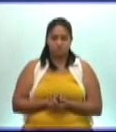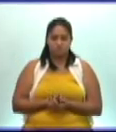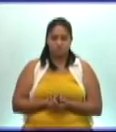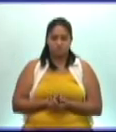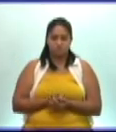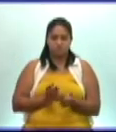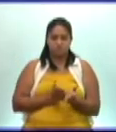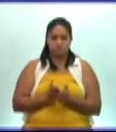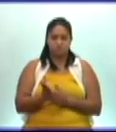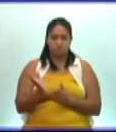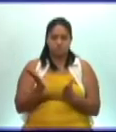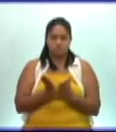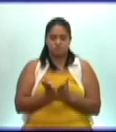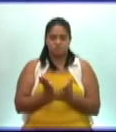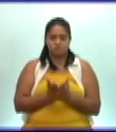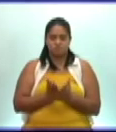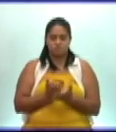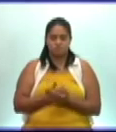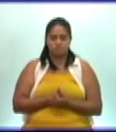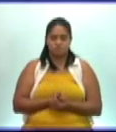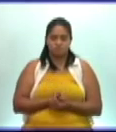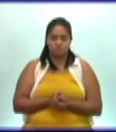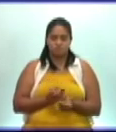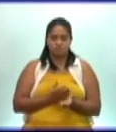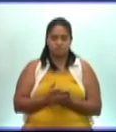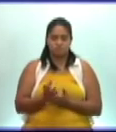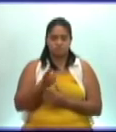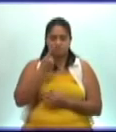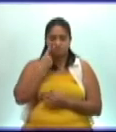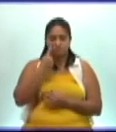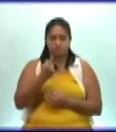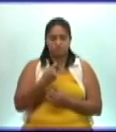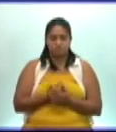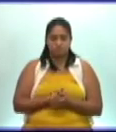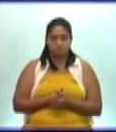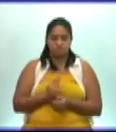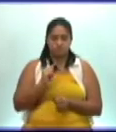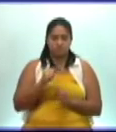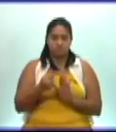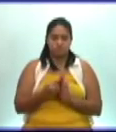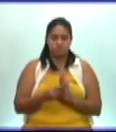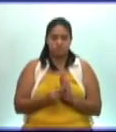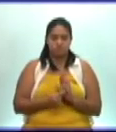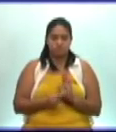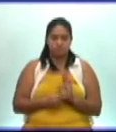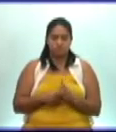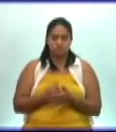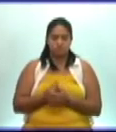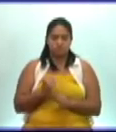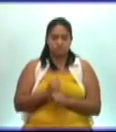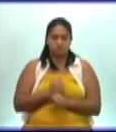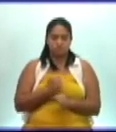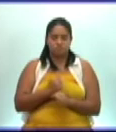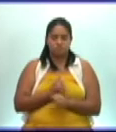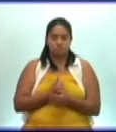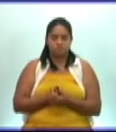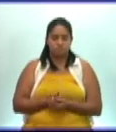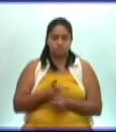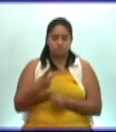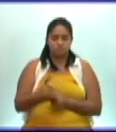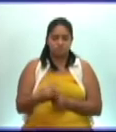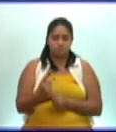de la clase continuar valorando estos elementos y que trabajen en el